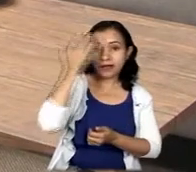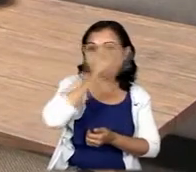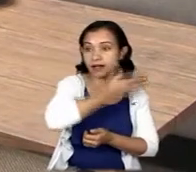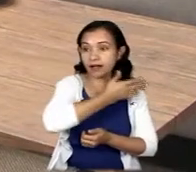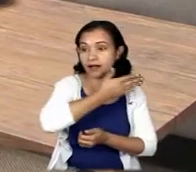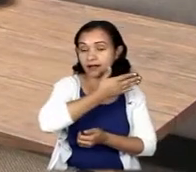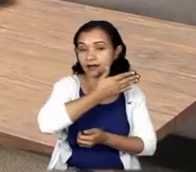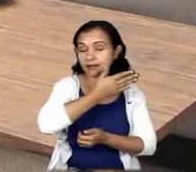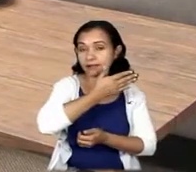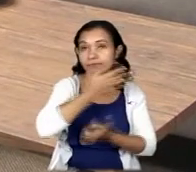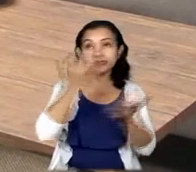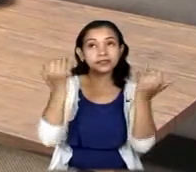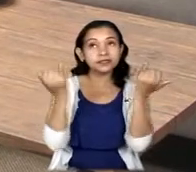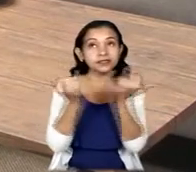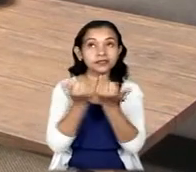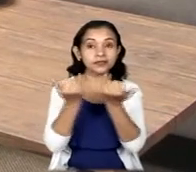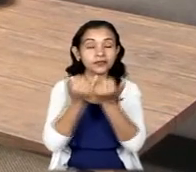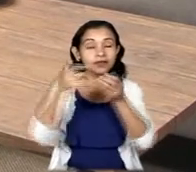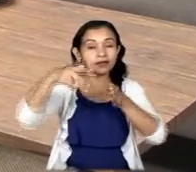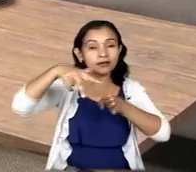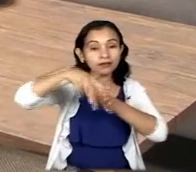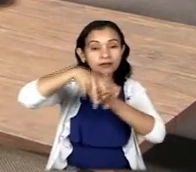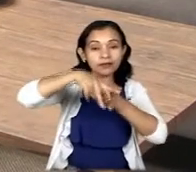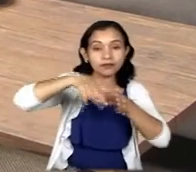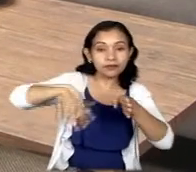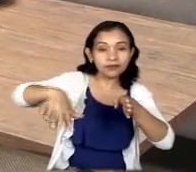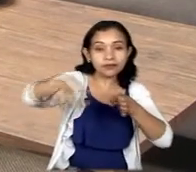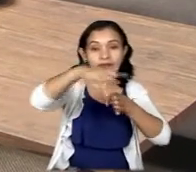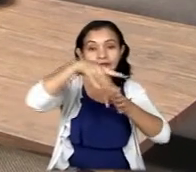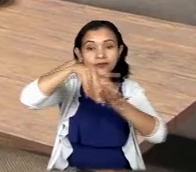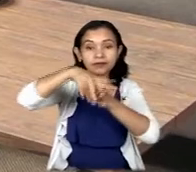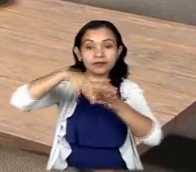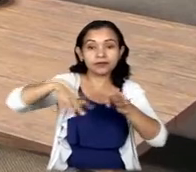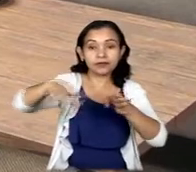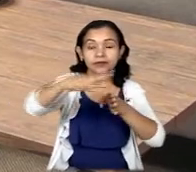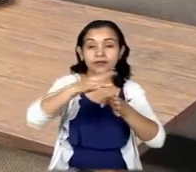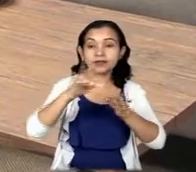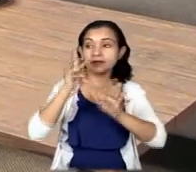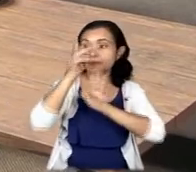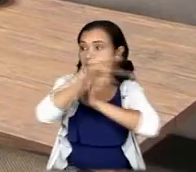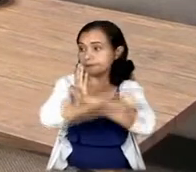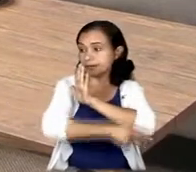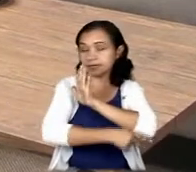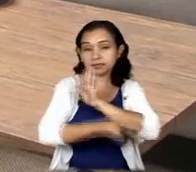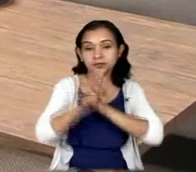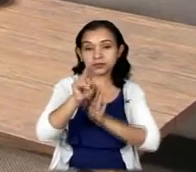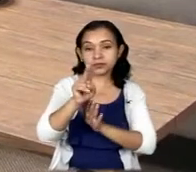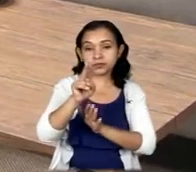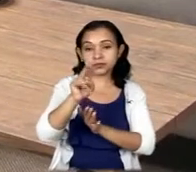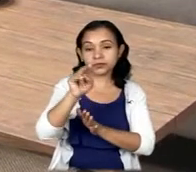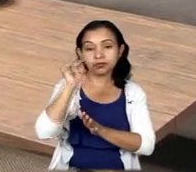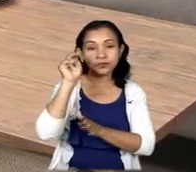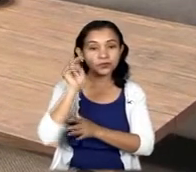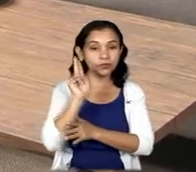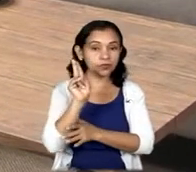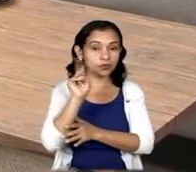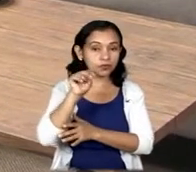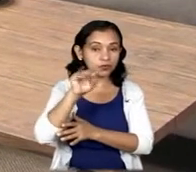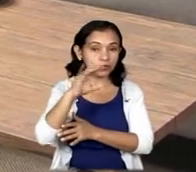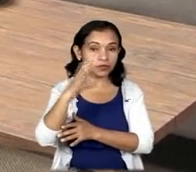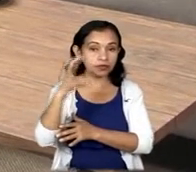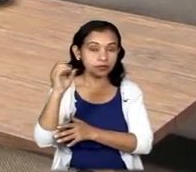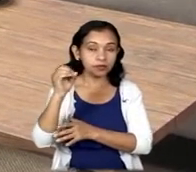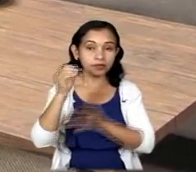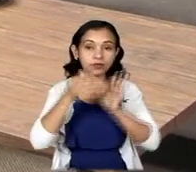las partes rurales de todos los países, lo que la UNESCO ha en sus estudios ha presentado, son